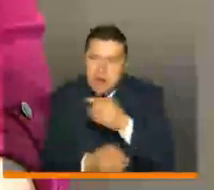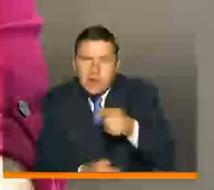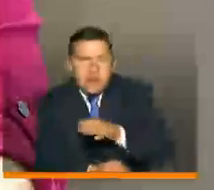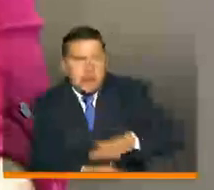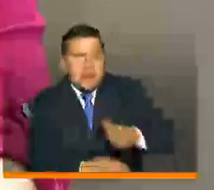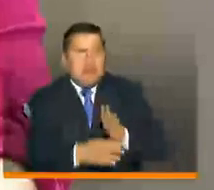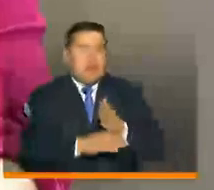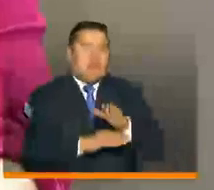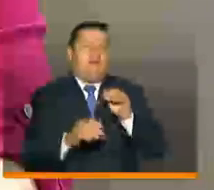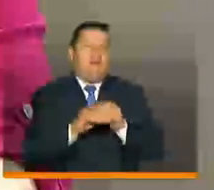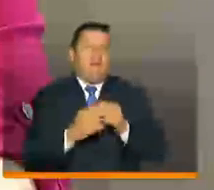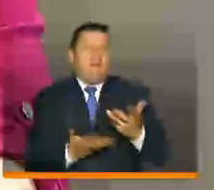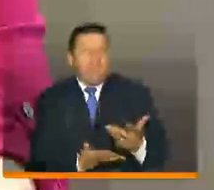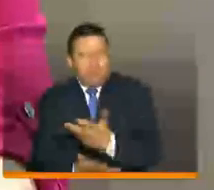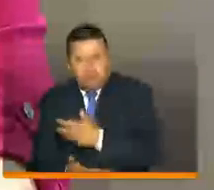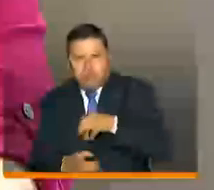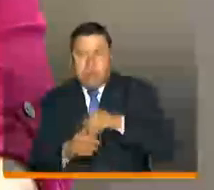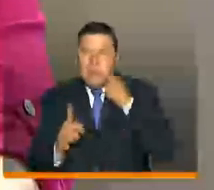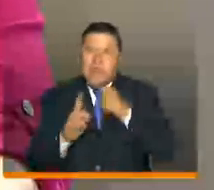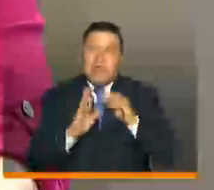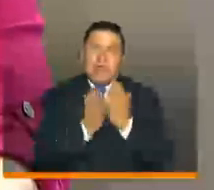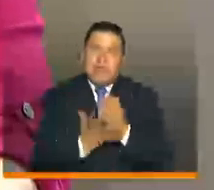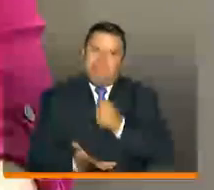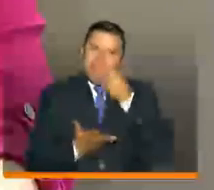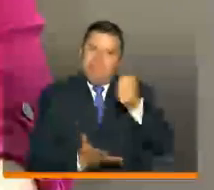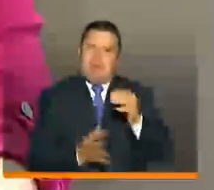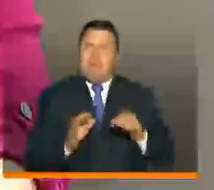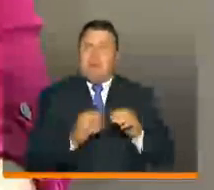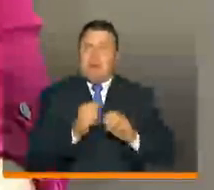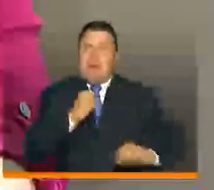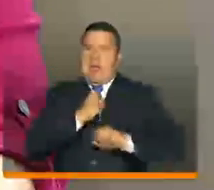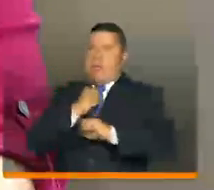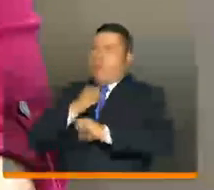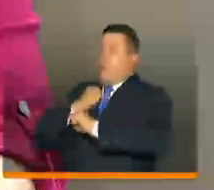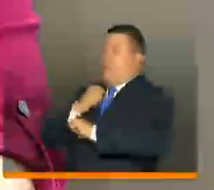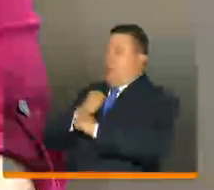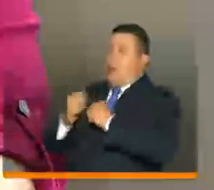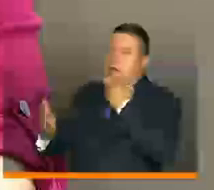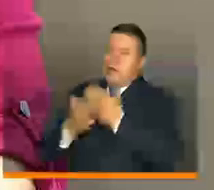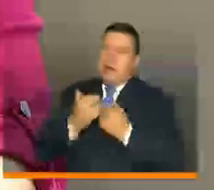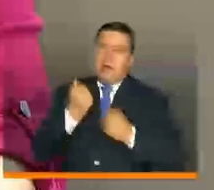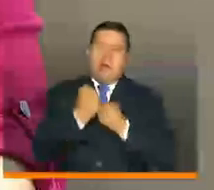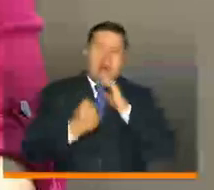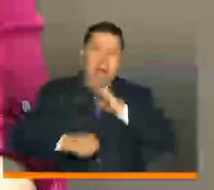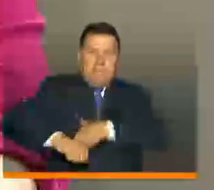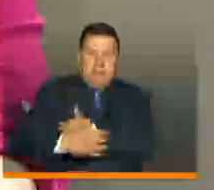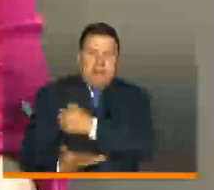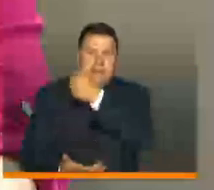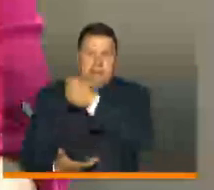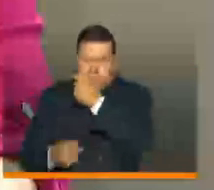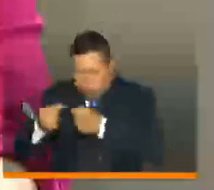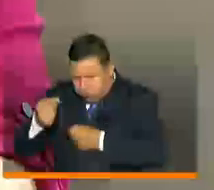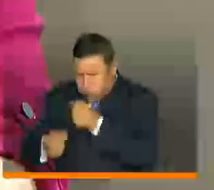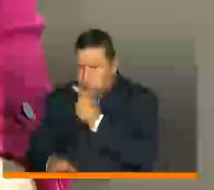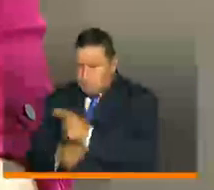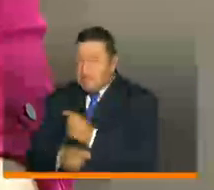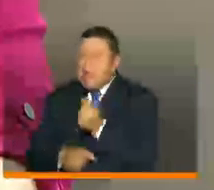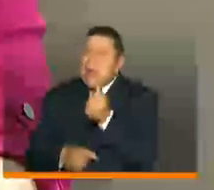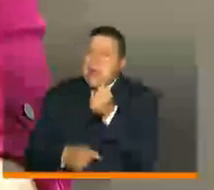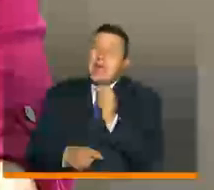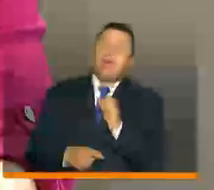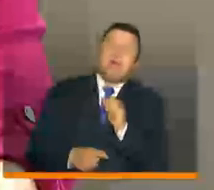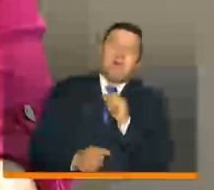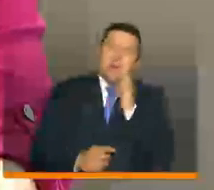y a través del Fondo de Solidaridad por la Educación y de muchos apoyos que hemos dado gracias al apoyo del Ministerio de Hacienda, estar muy cerca